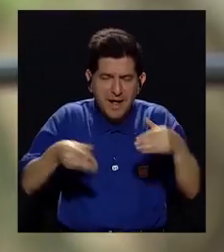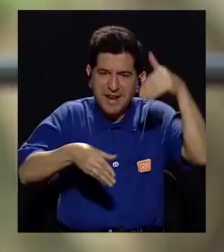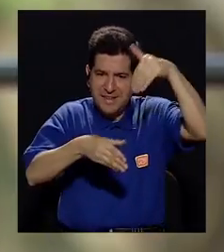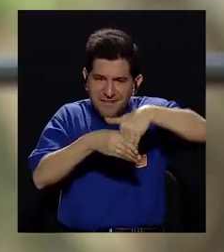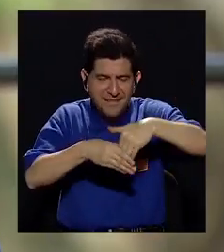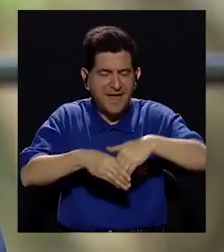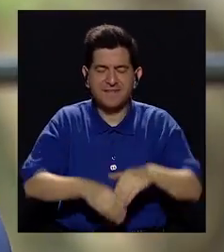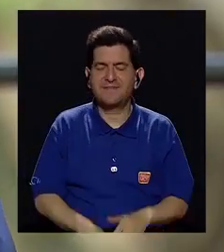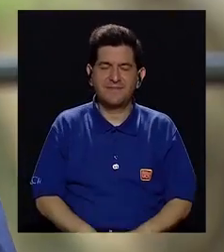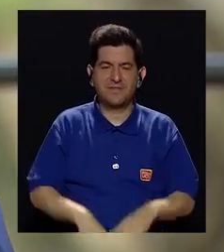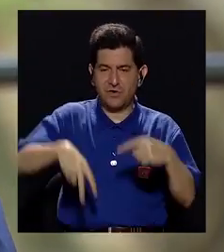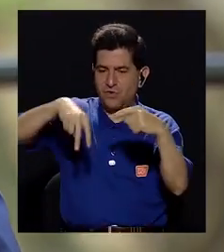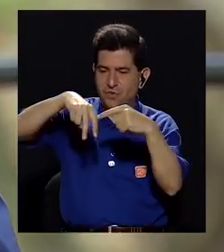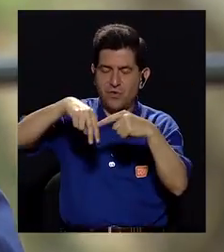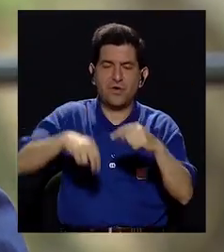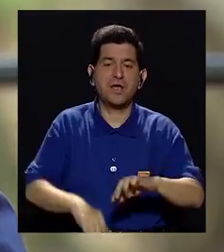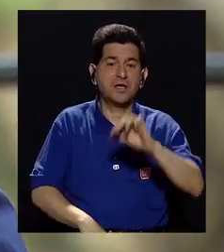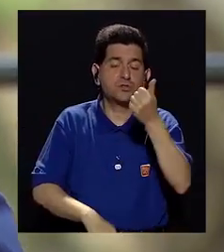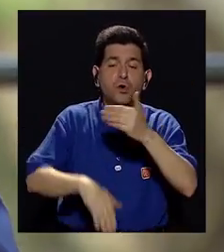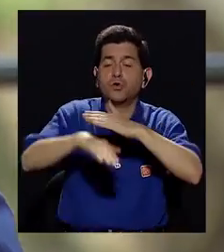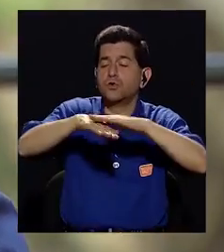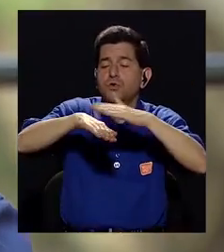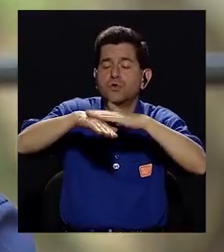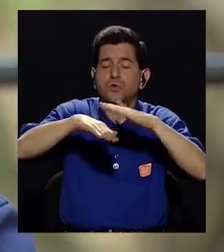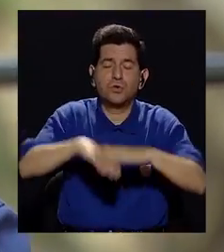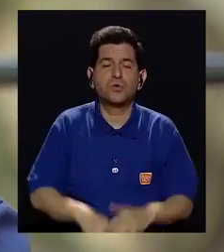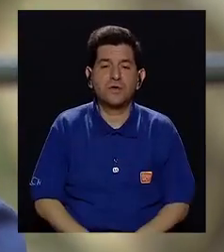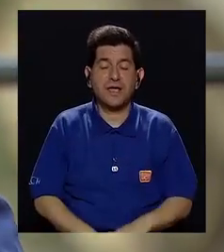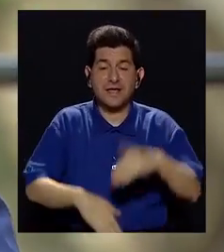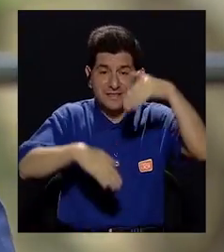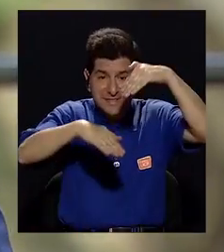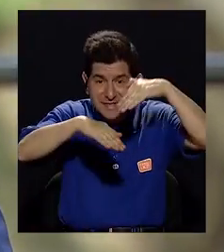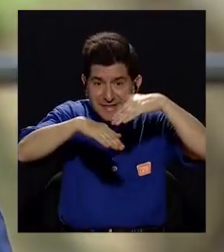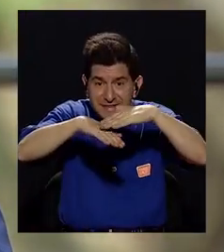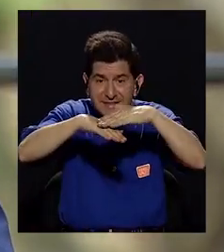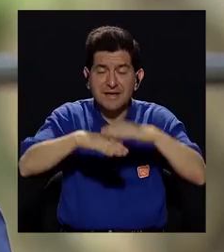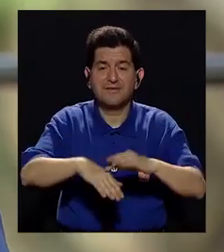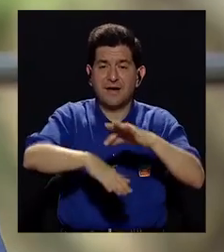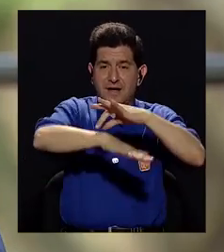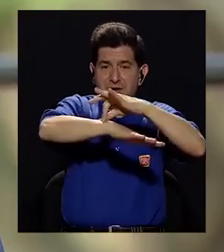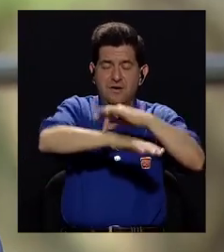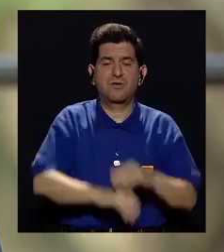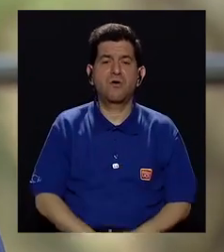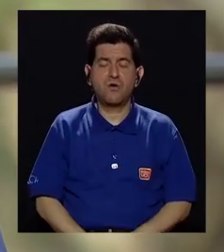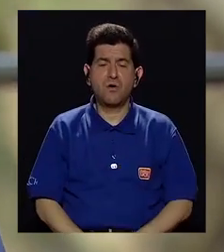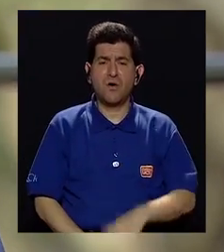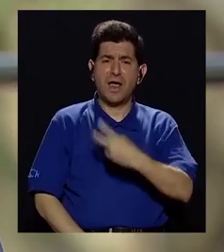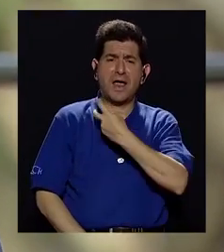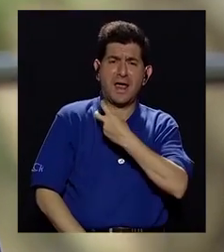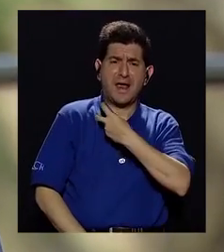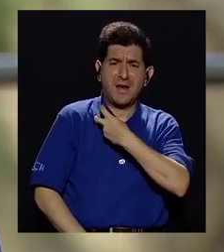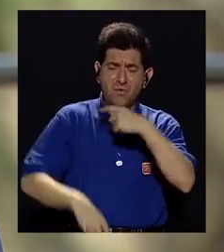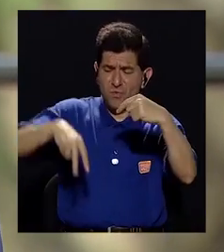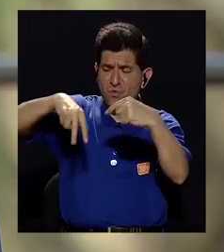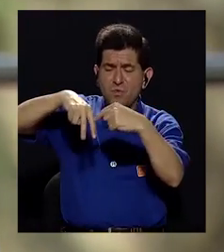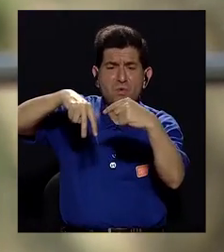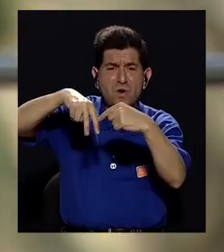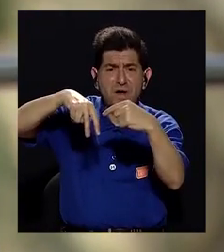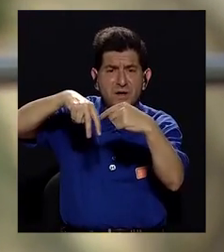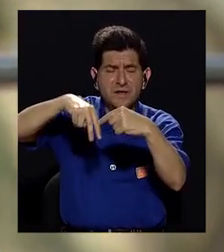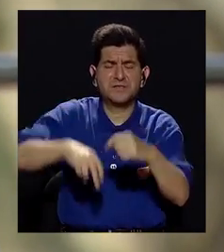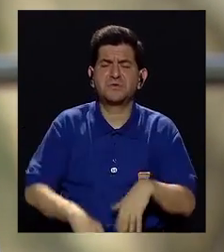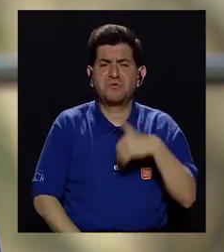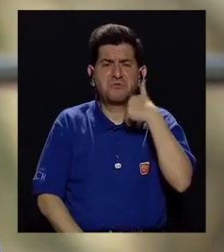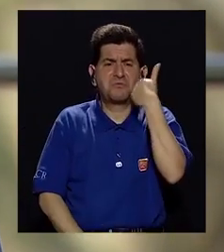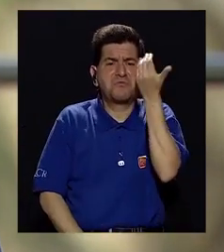dentro de la rodilla, sino que ya es un dolor mucho más superficial, que les duele justo debajo de la piel, porque la rodilla la mayoría no las tocamos, es un hueso que es que se